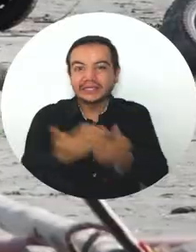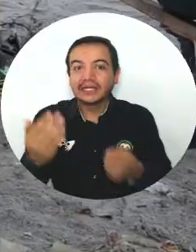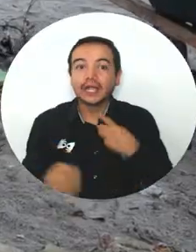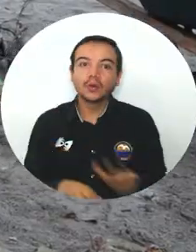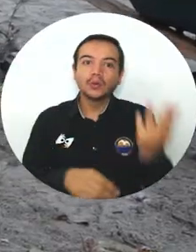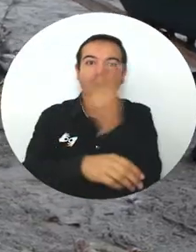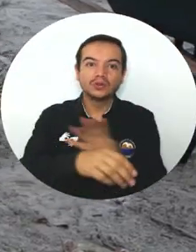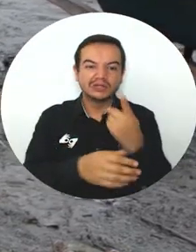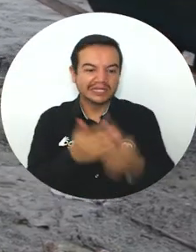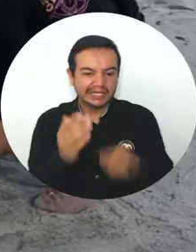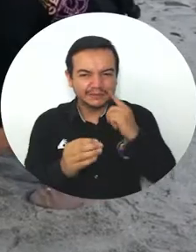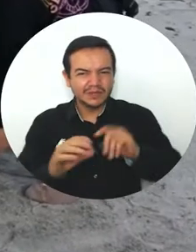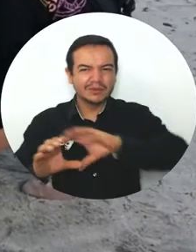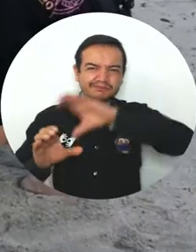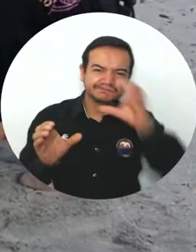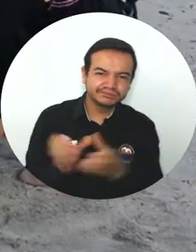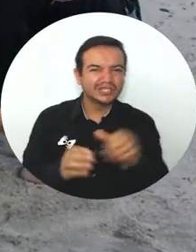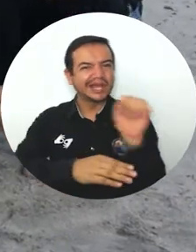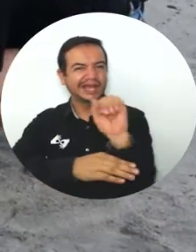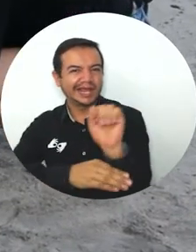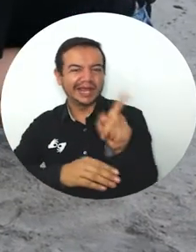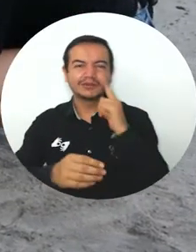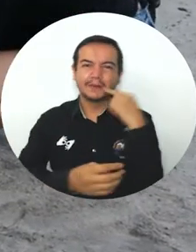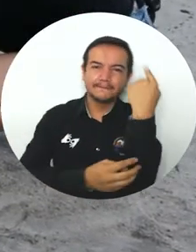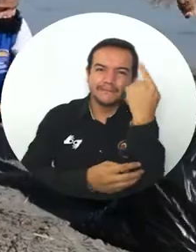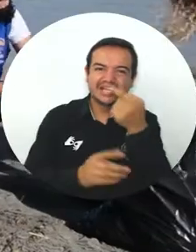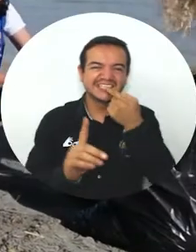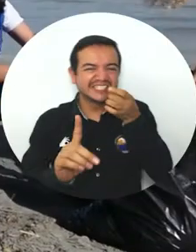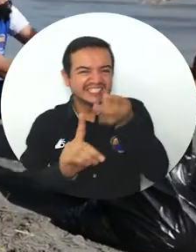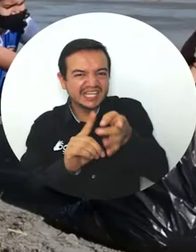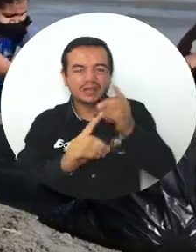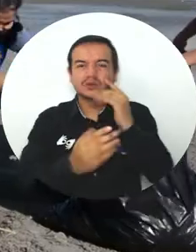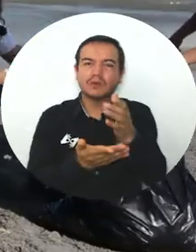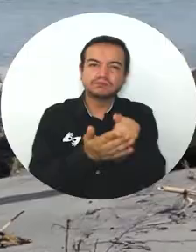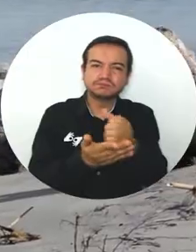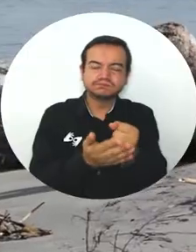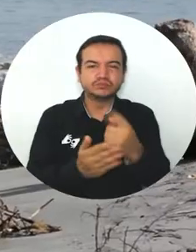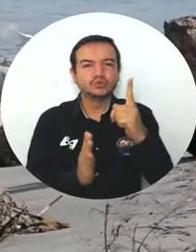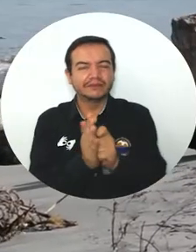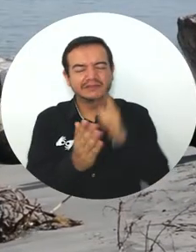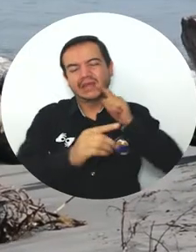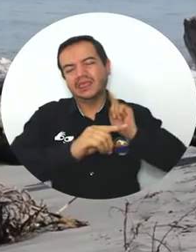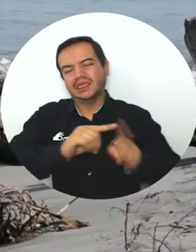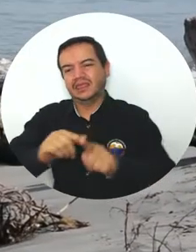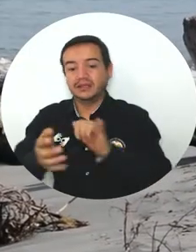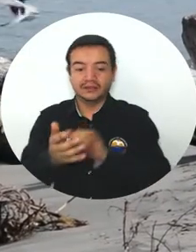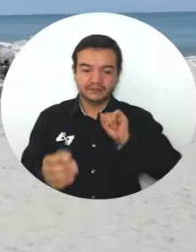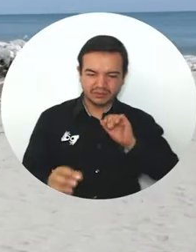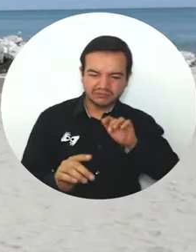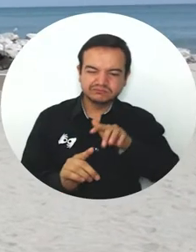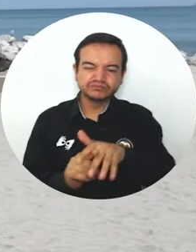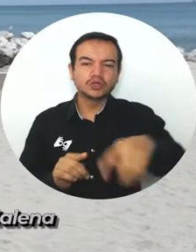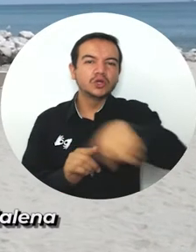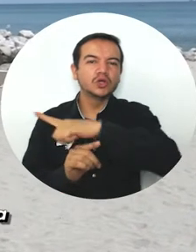de envases, madera, telas, hierro y demás desechos reciclables y no aprovechables que contaminaban la orilla de la playa.